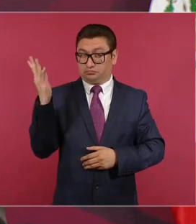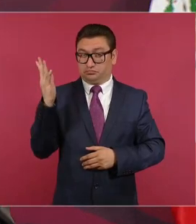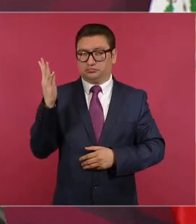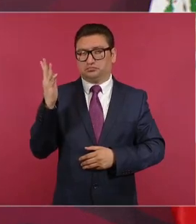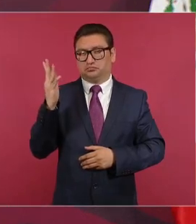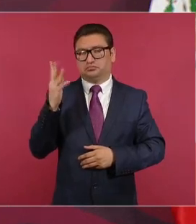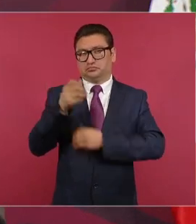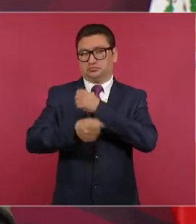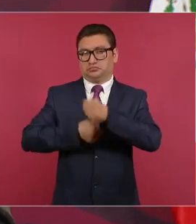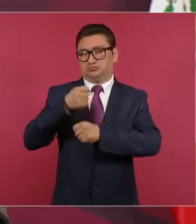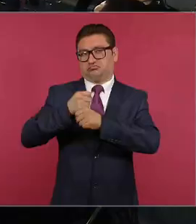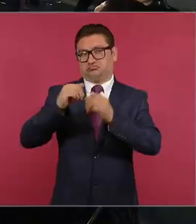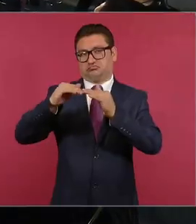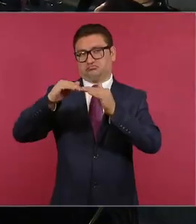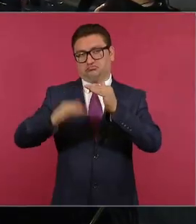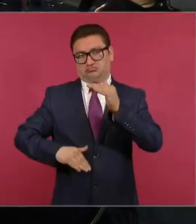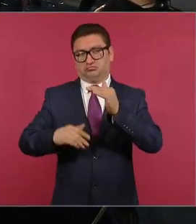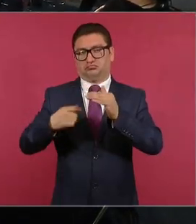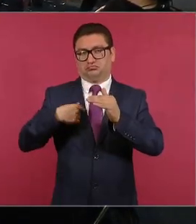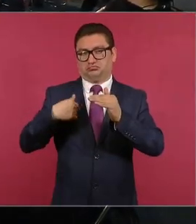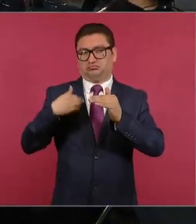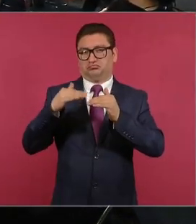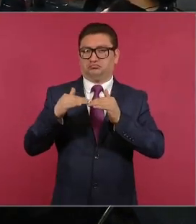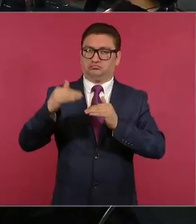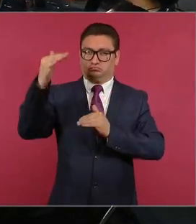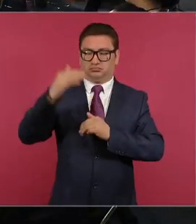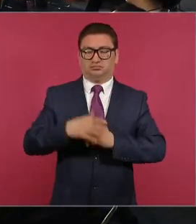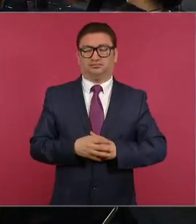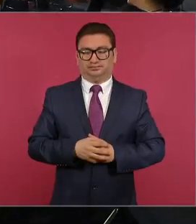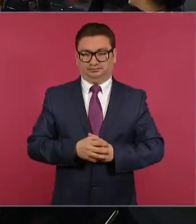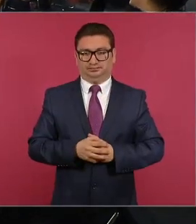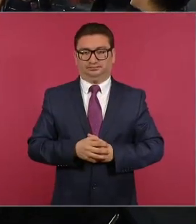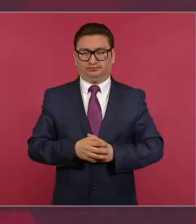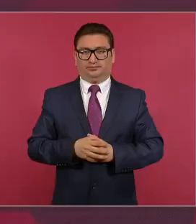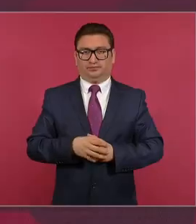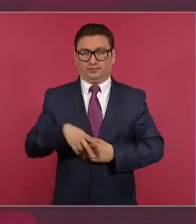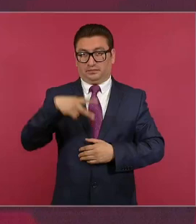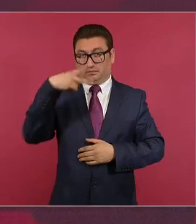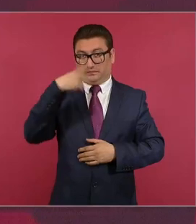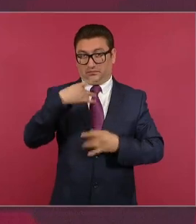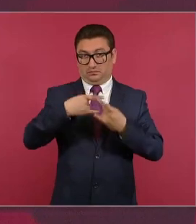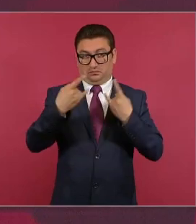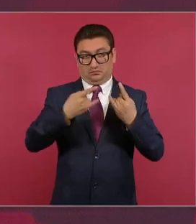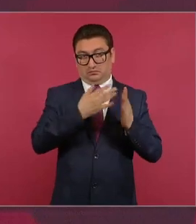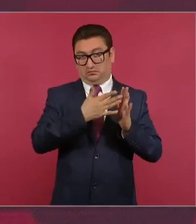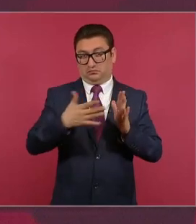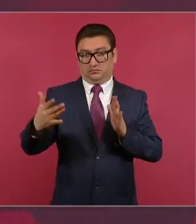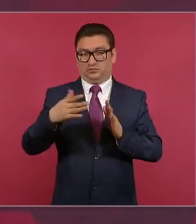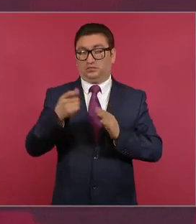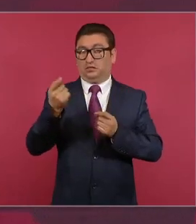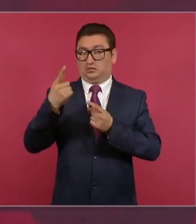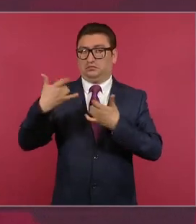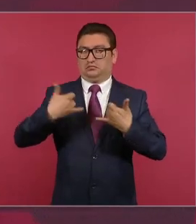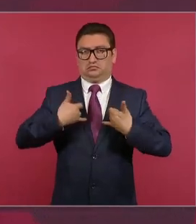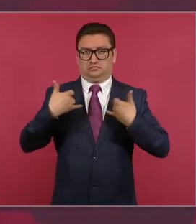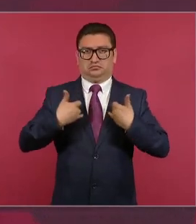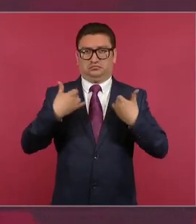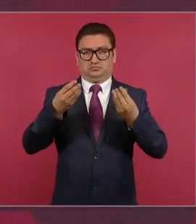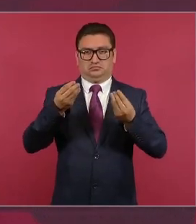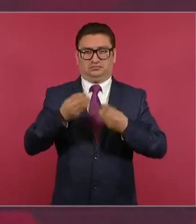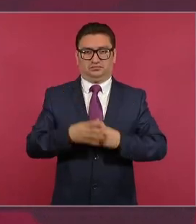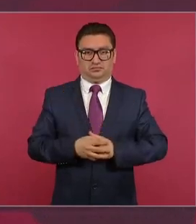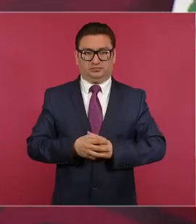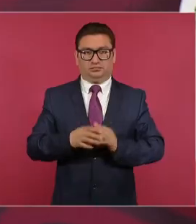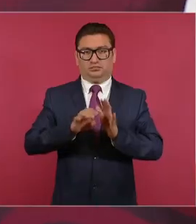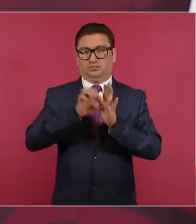tenían menos edad que yo, de todos los presidentes, y unos bastante jóvenes,